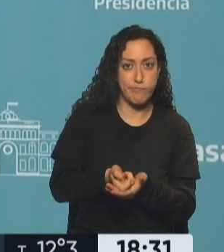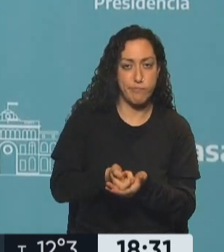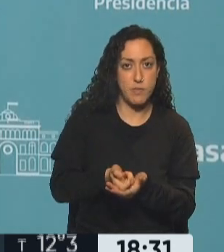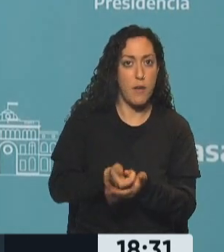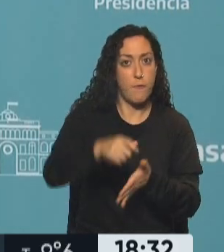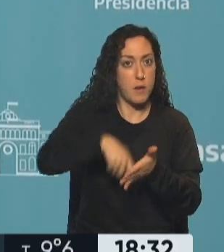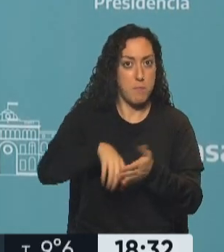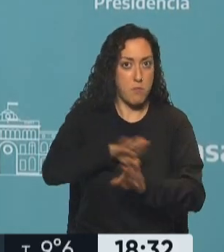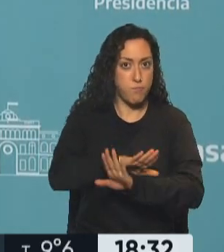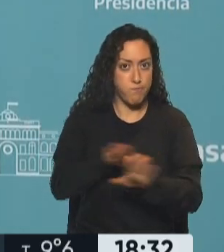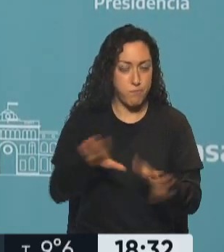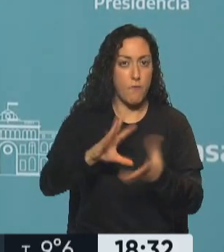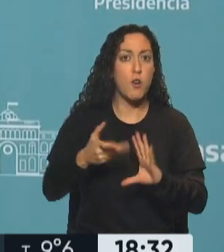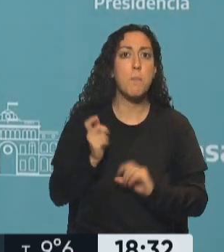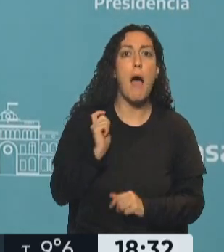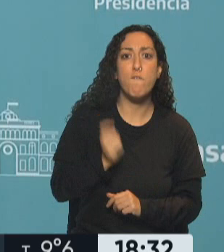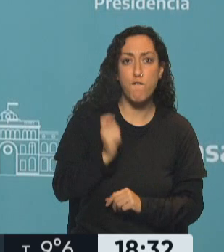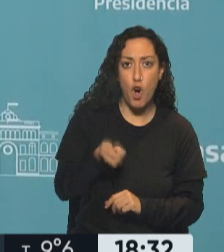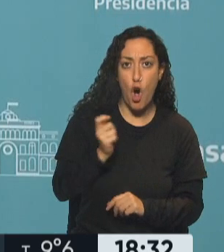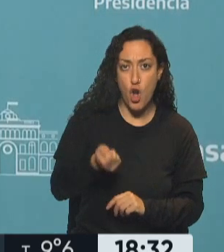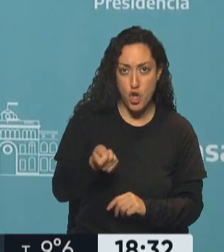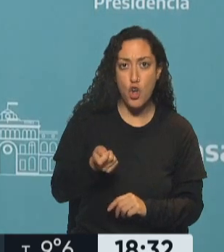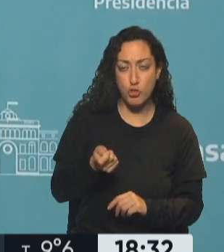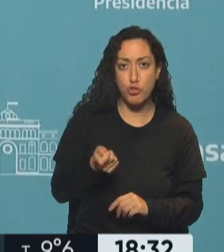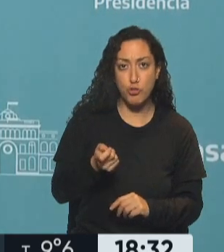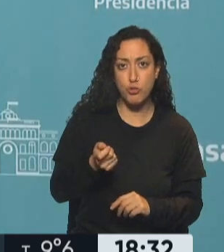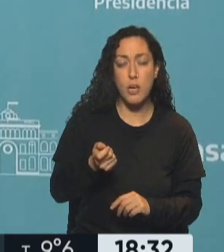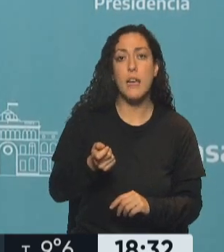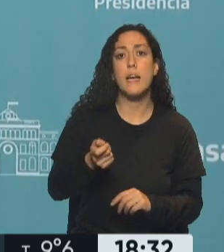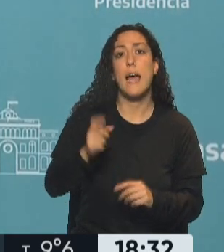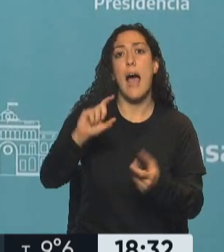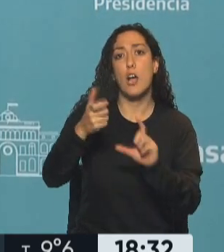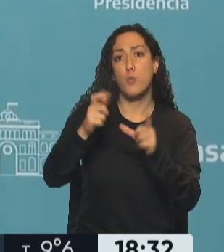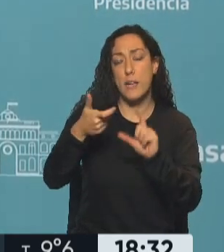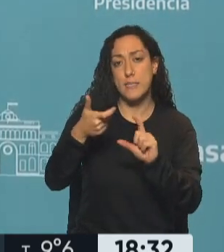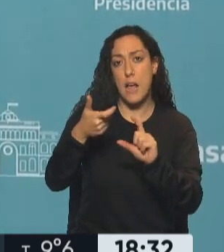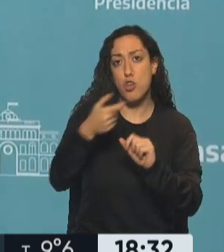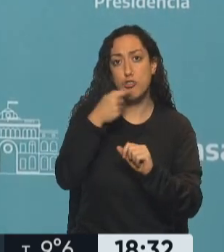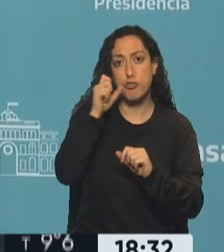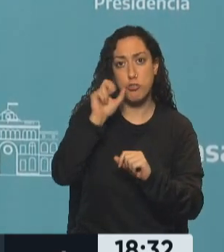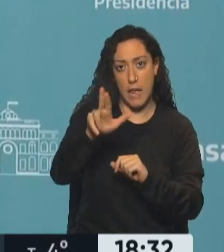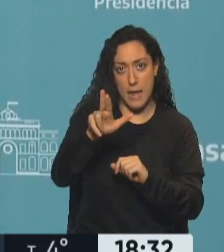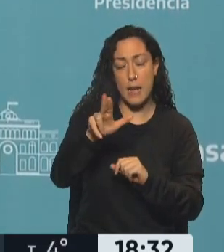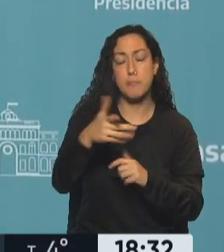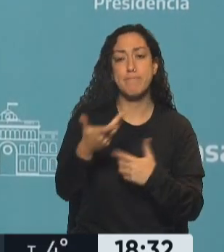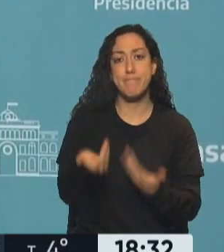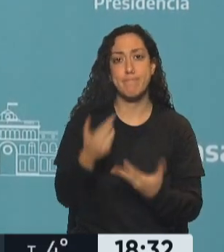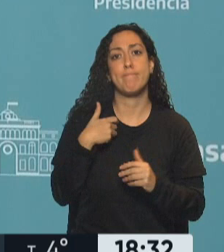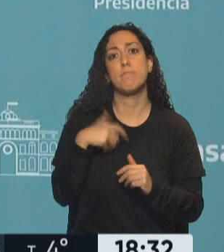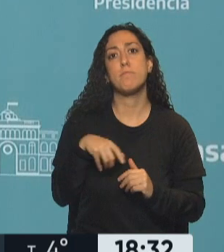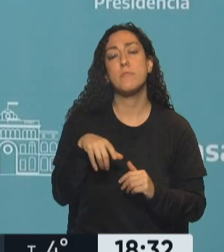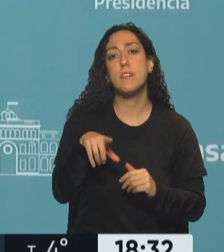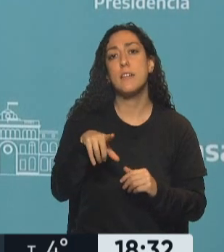firmado aquí a través de bonos actualizables por SER. La manifestación